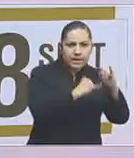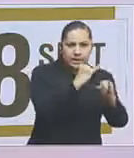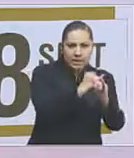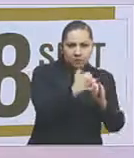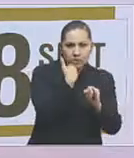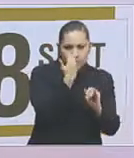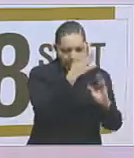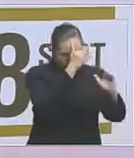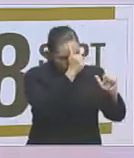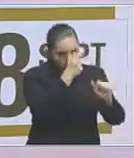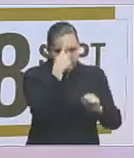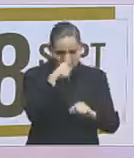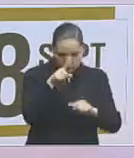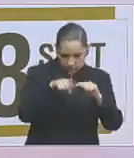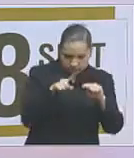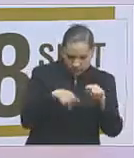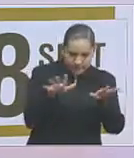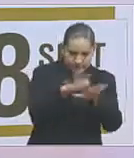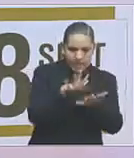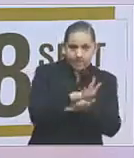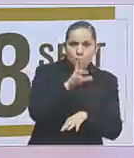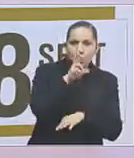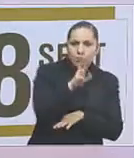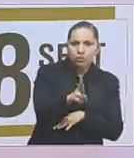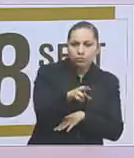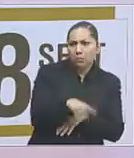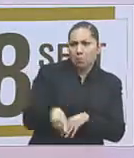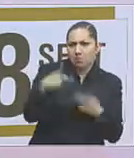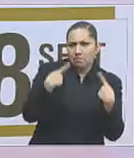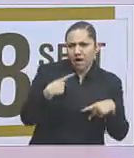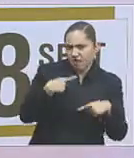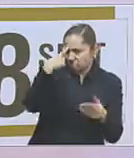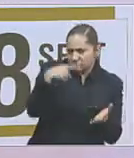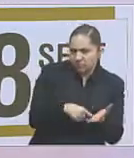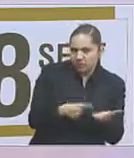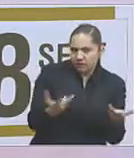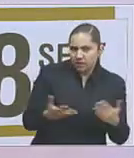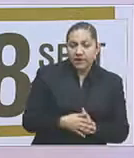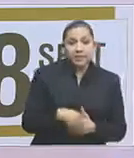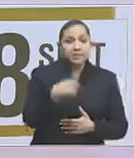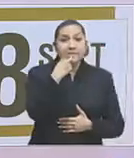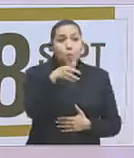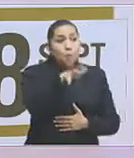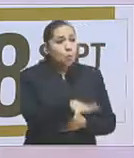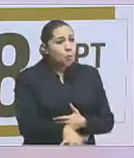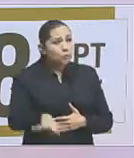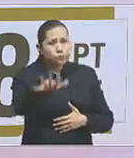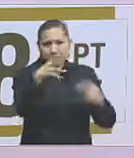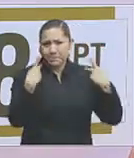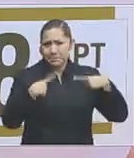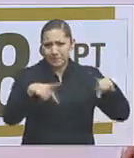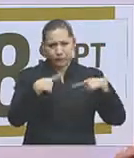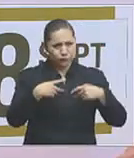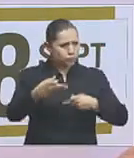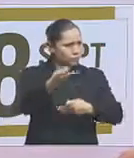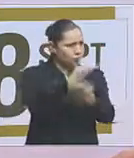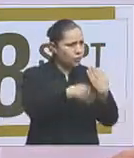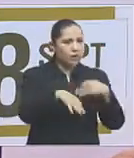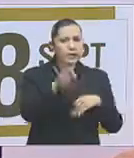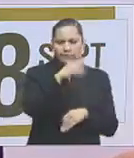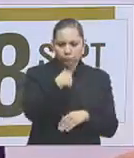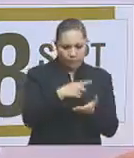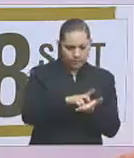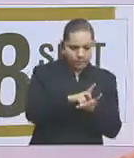los resultados cualquier persona y digo cualquier persona sea una activista de derechos humanos o un